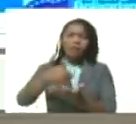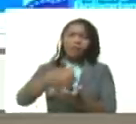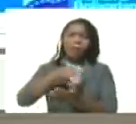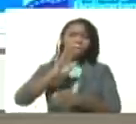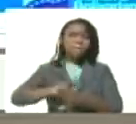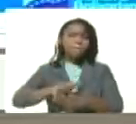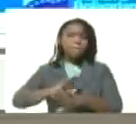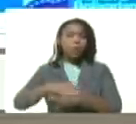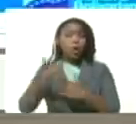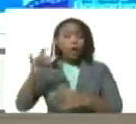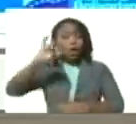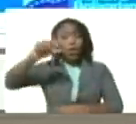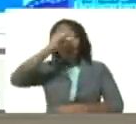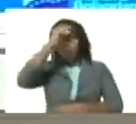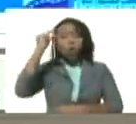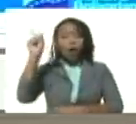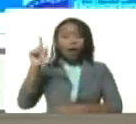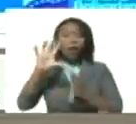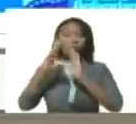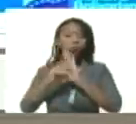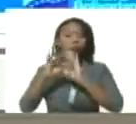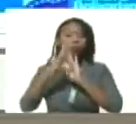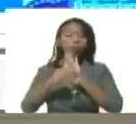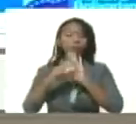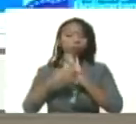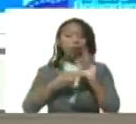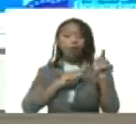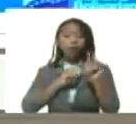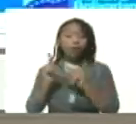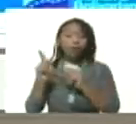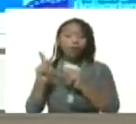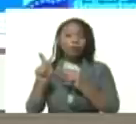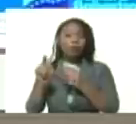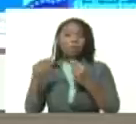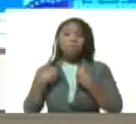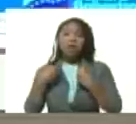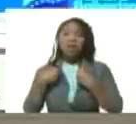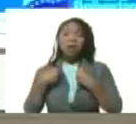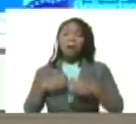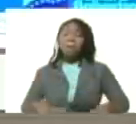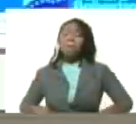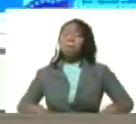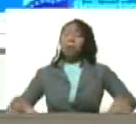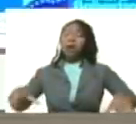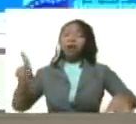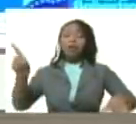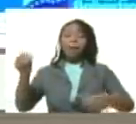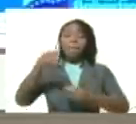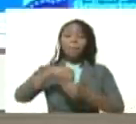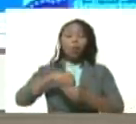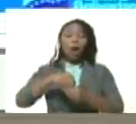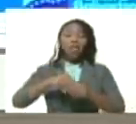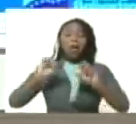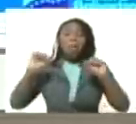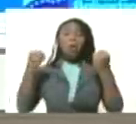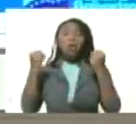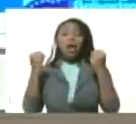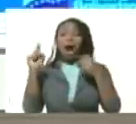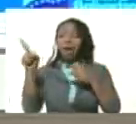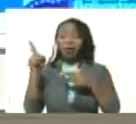Porque Julio Borges, con todo lo que se ha robado, vive como un millonario en Bogotá. A él no lo